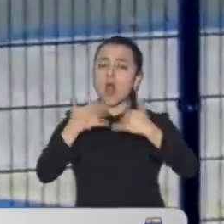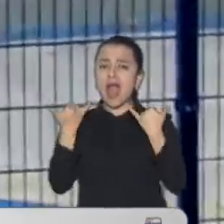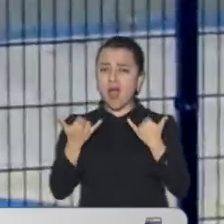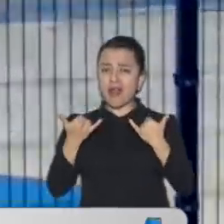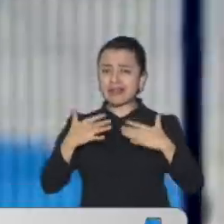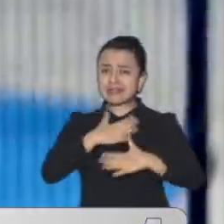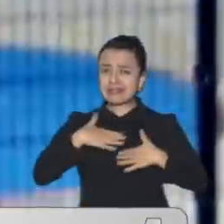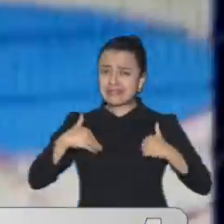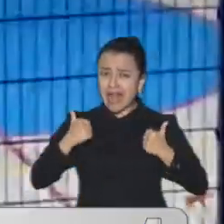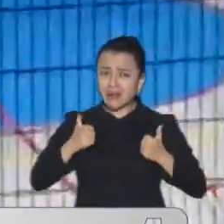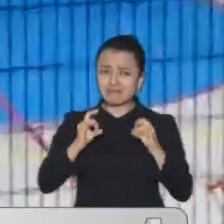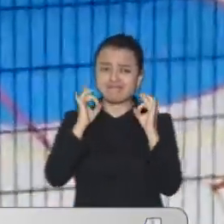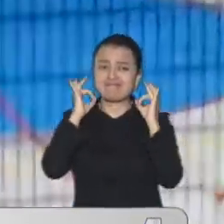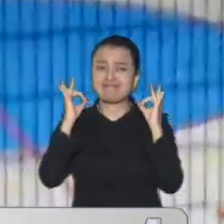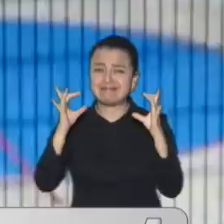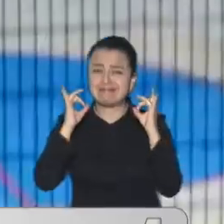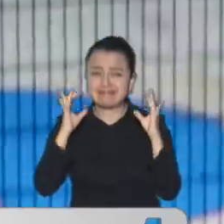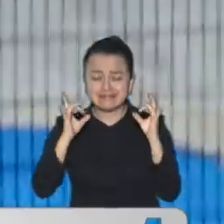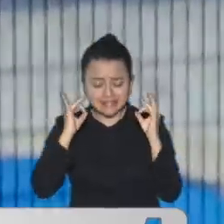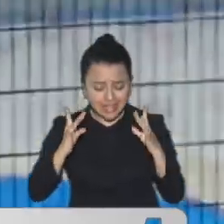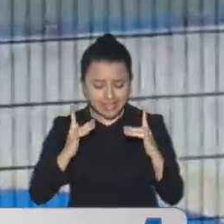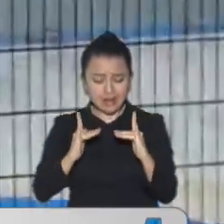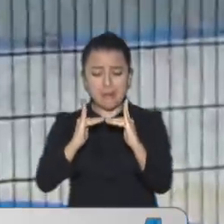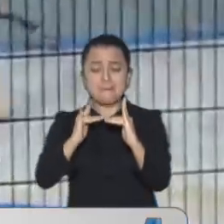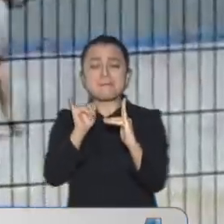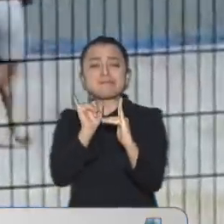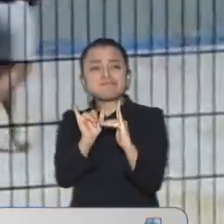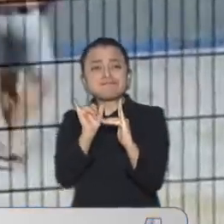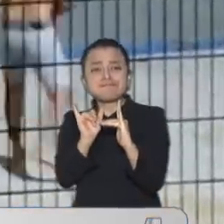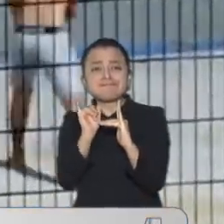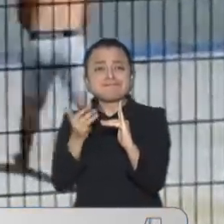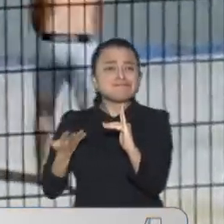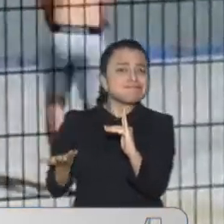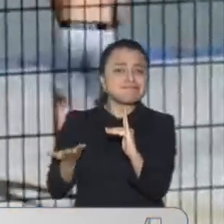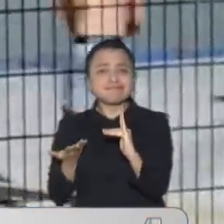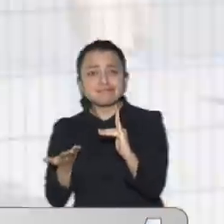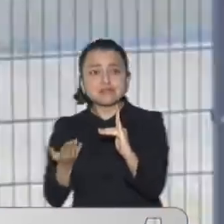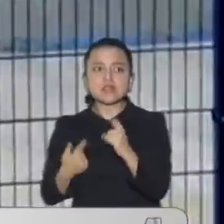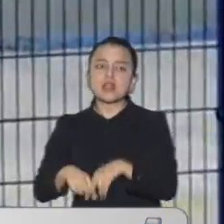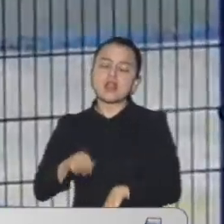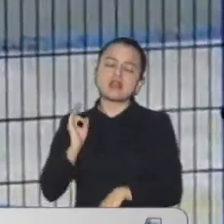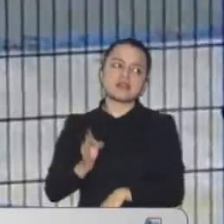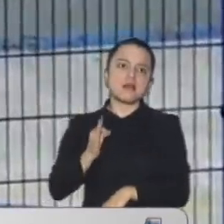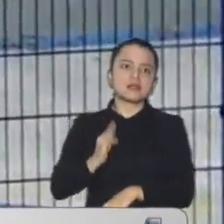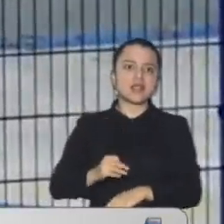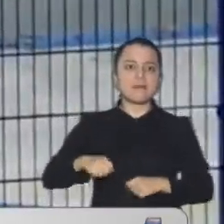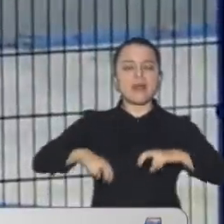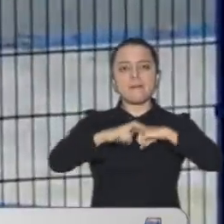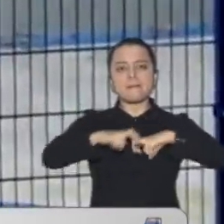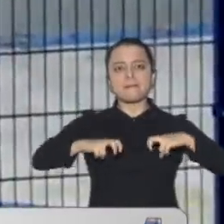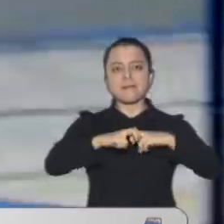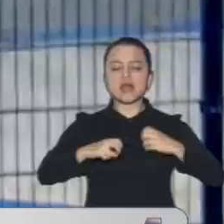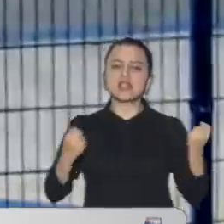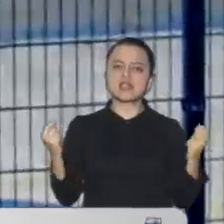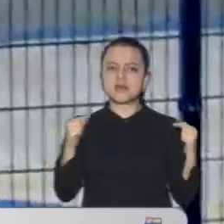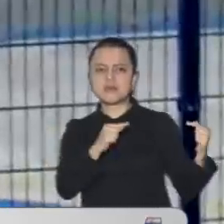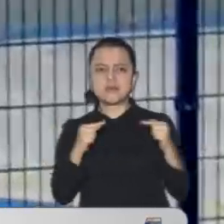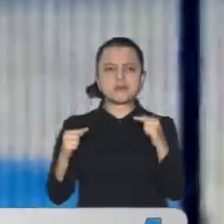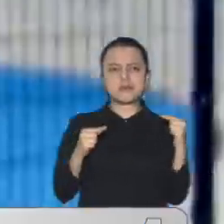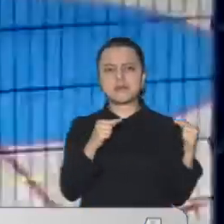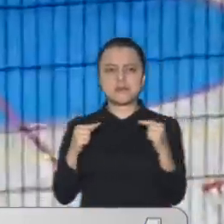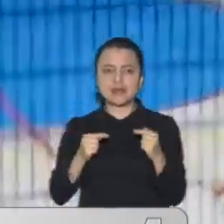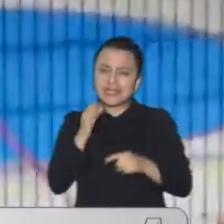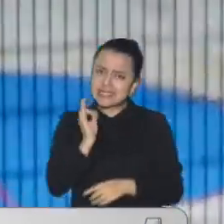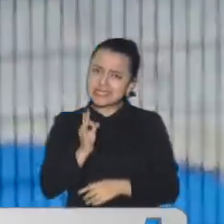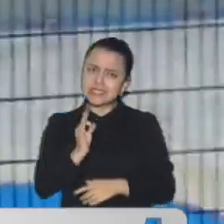salud de este joven y las permanentes riñas que se presentan en los parques de la ciudad en la práctica de